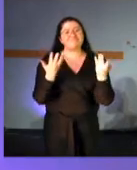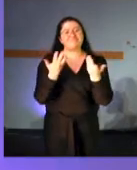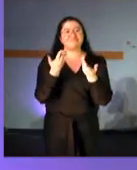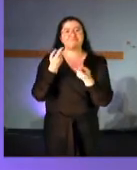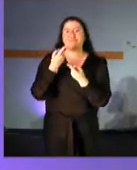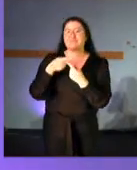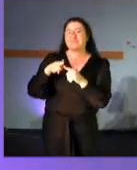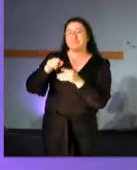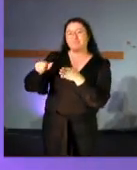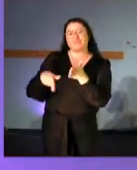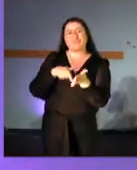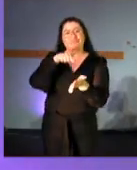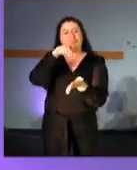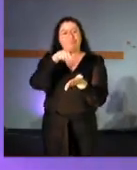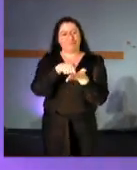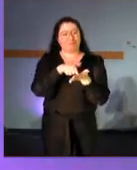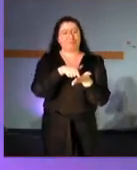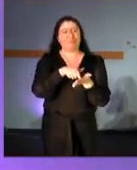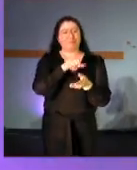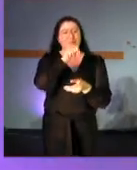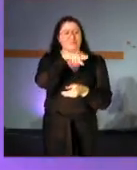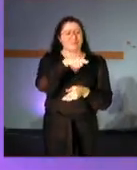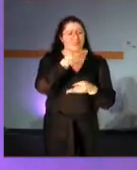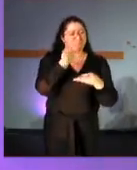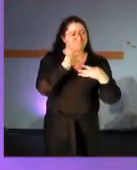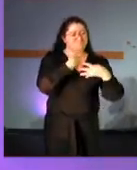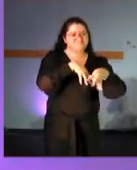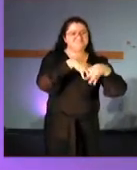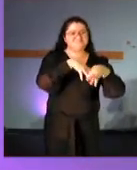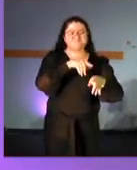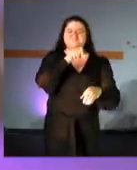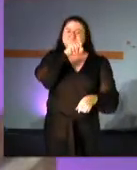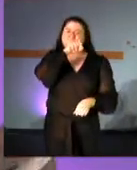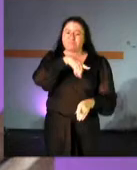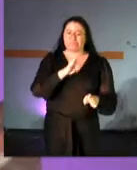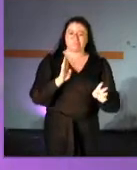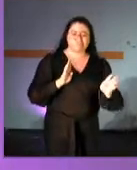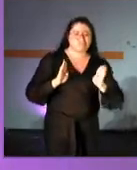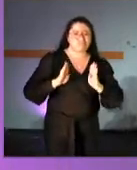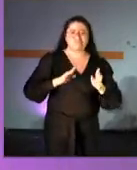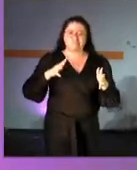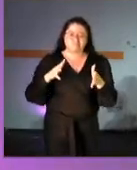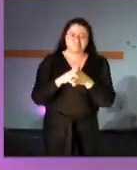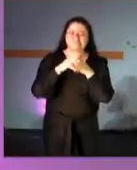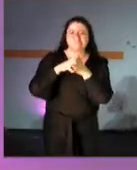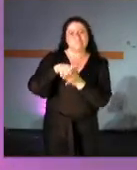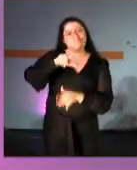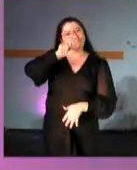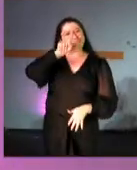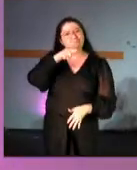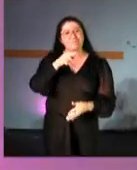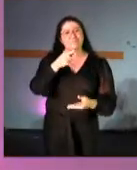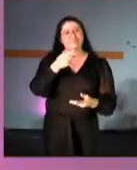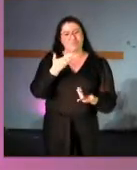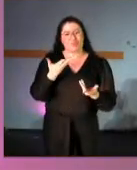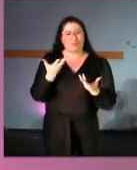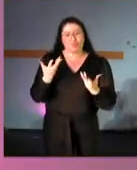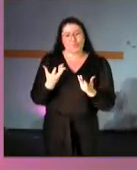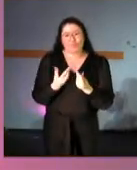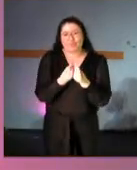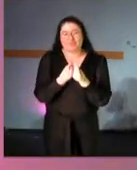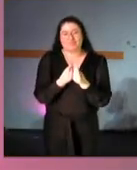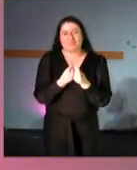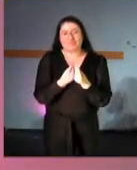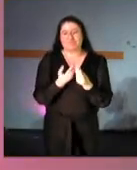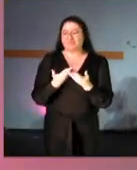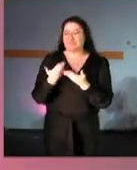distintos frentes la lucha guerrillera. Y por eso, como muy bien dice Oscar, la verdad